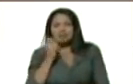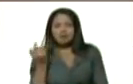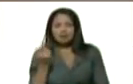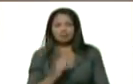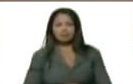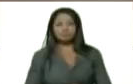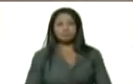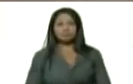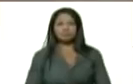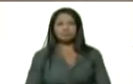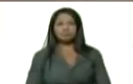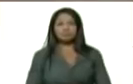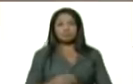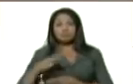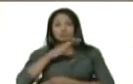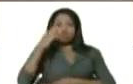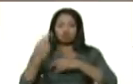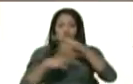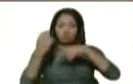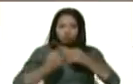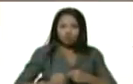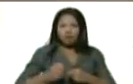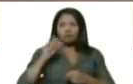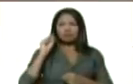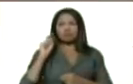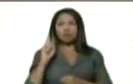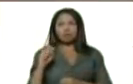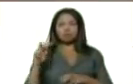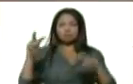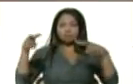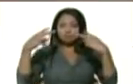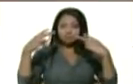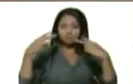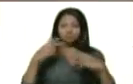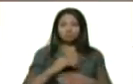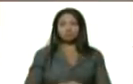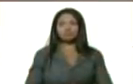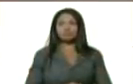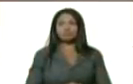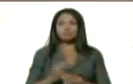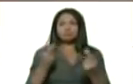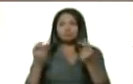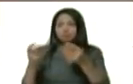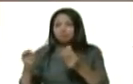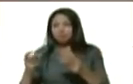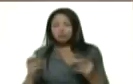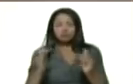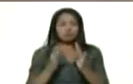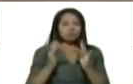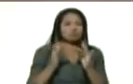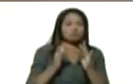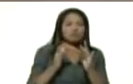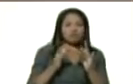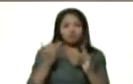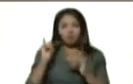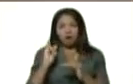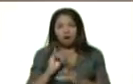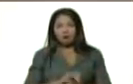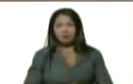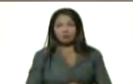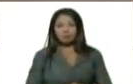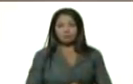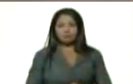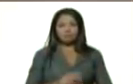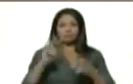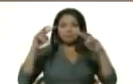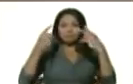con espíritu revolucionario. Oído, se alborotan las redes cuando digo esto.